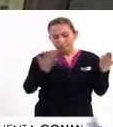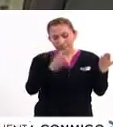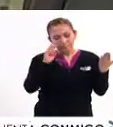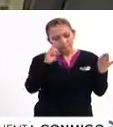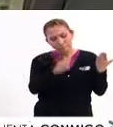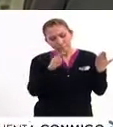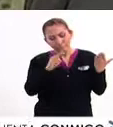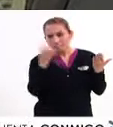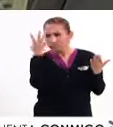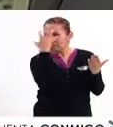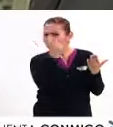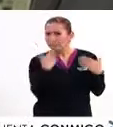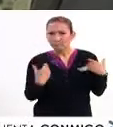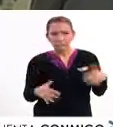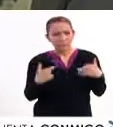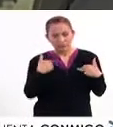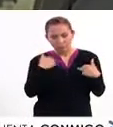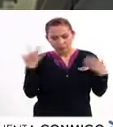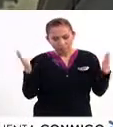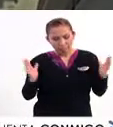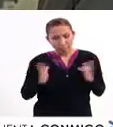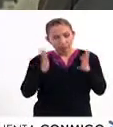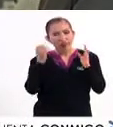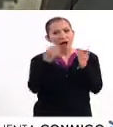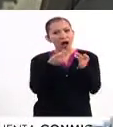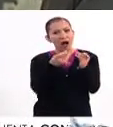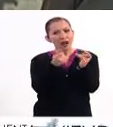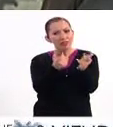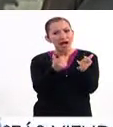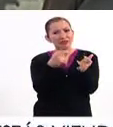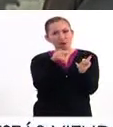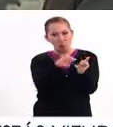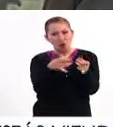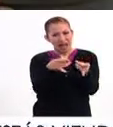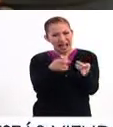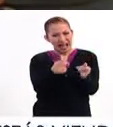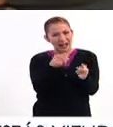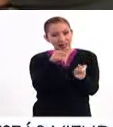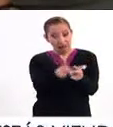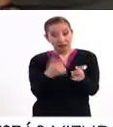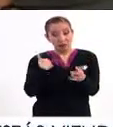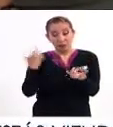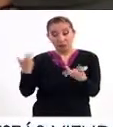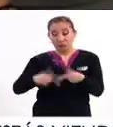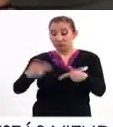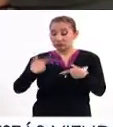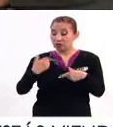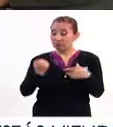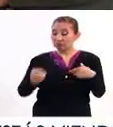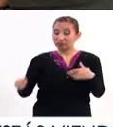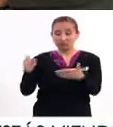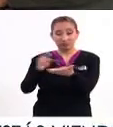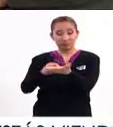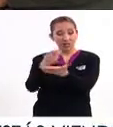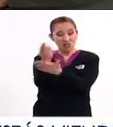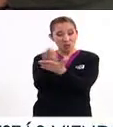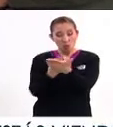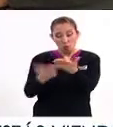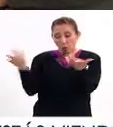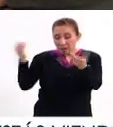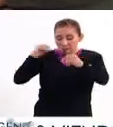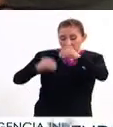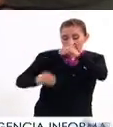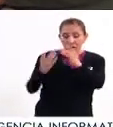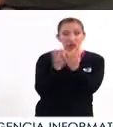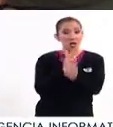grabadores, nuestros ilustradores, ¿estaban a la par que en Europa, digamos, en el siglo XIX? Bueno, en el siglo XIX cuando